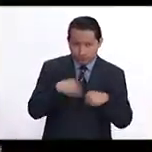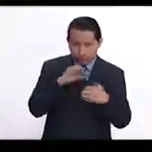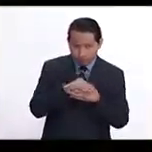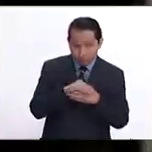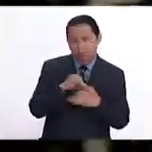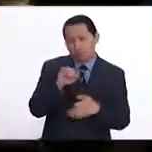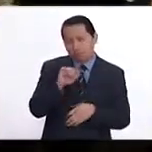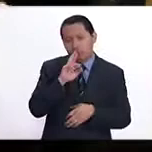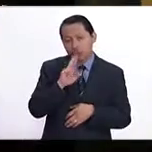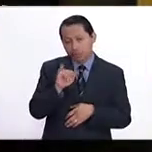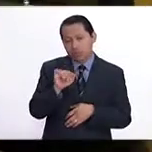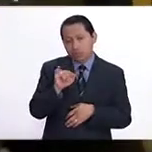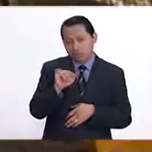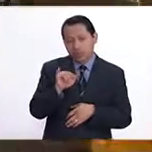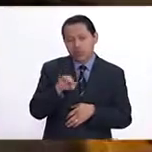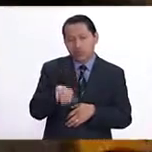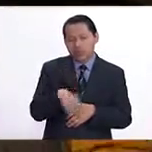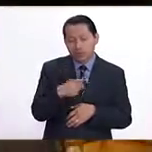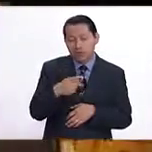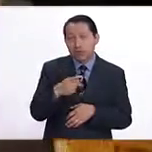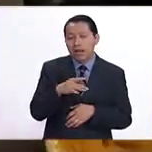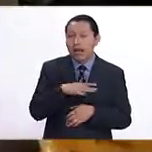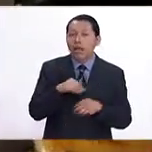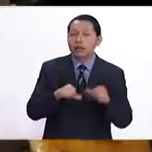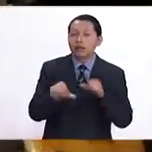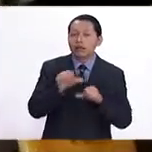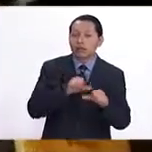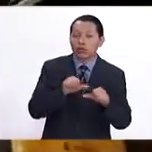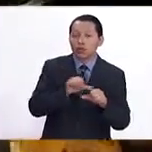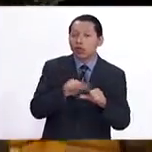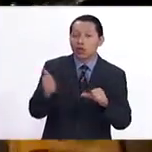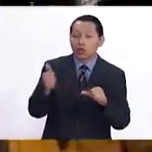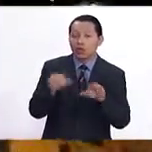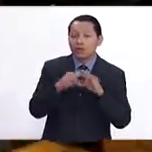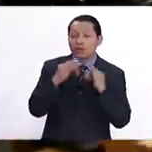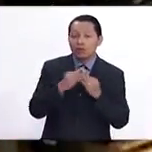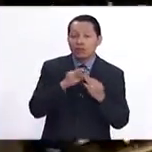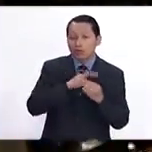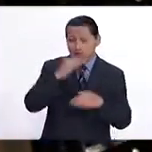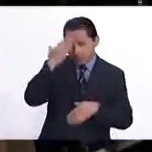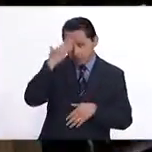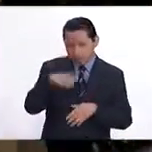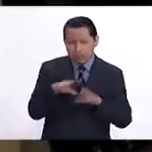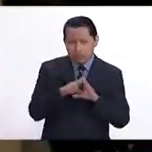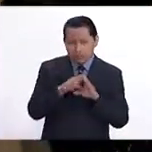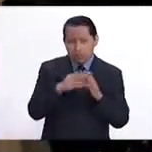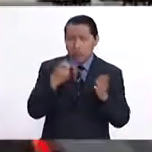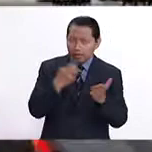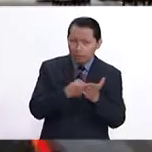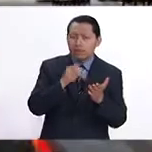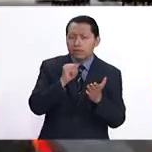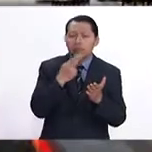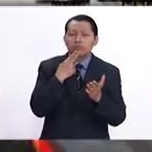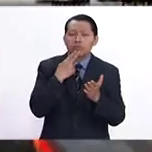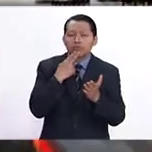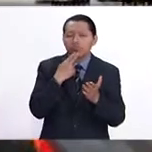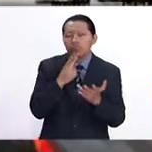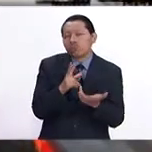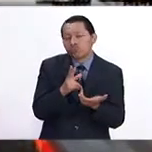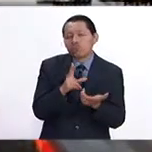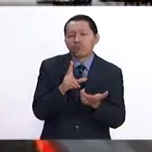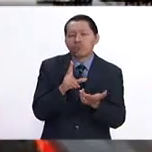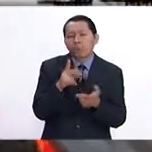sí. En tanto fuera sustituido por otro mecanismo. Ya sabemos que este funciona, no tendría por